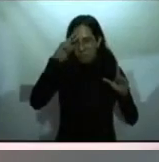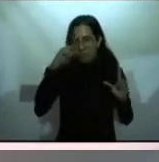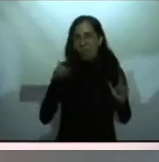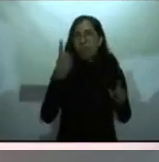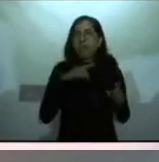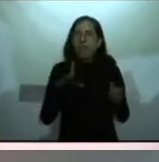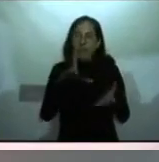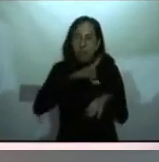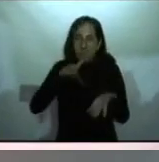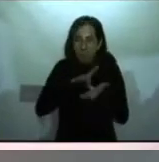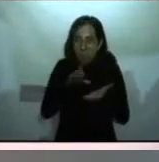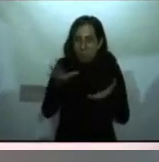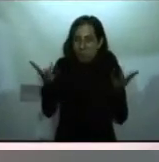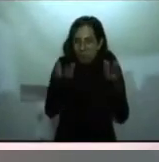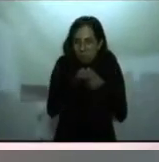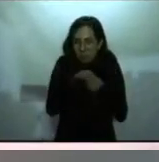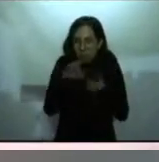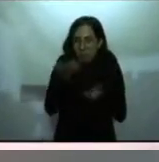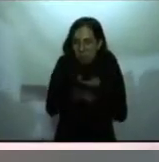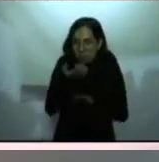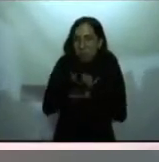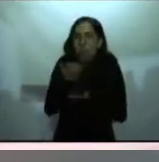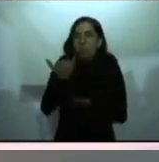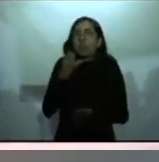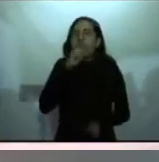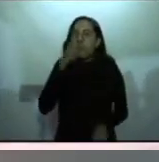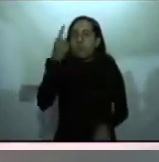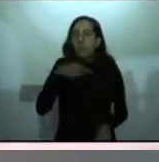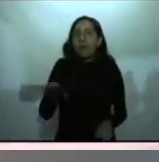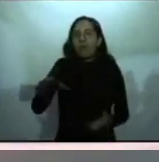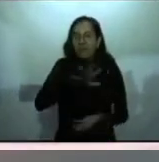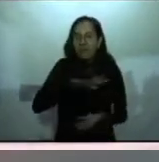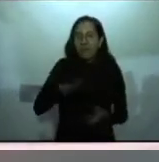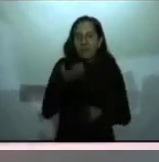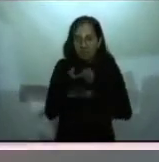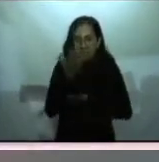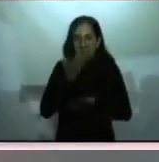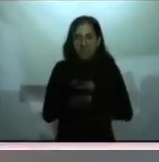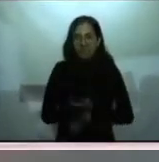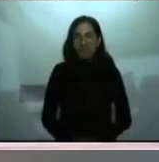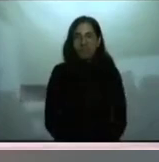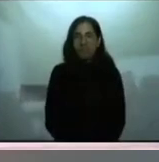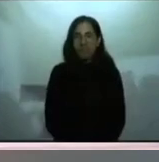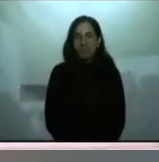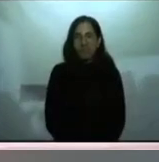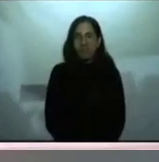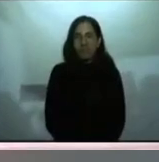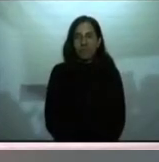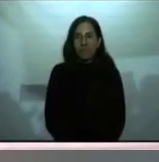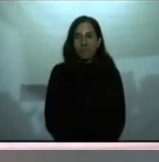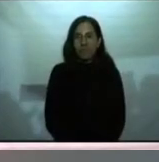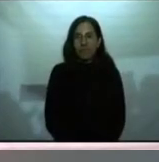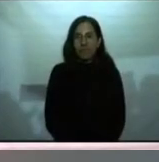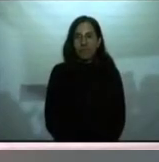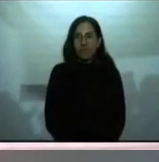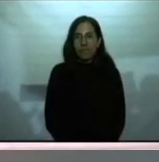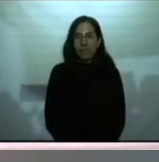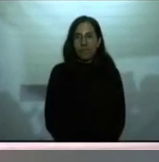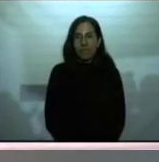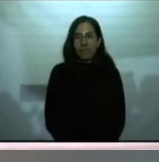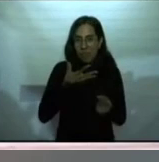Municipales. Por eso insistimos tanto. Aquí, miren, están